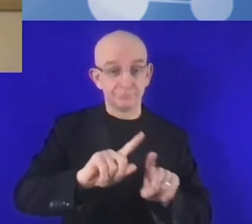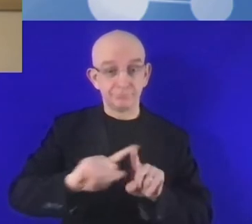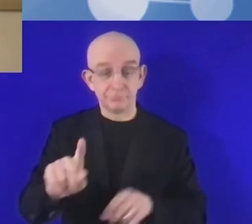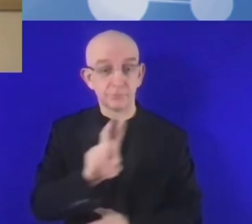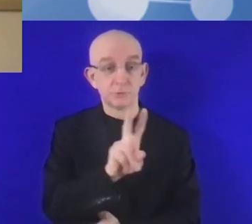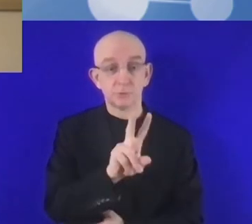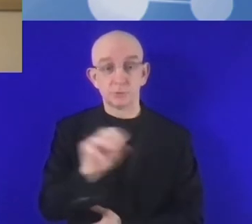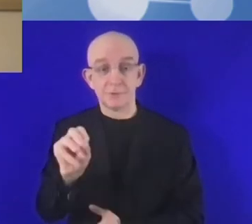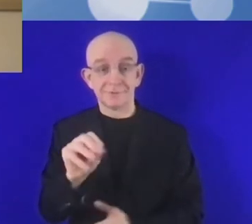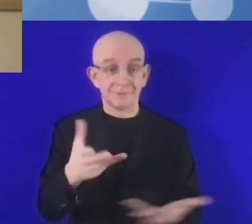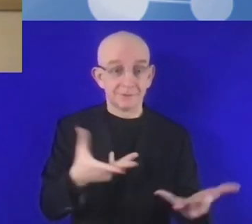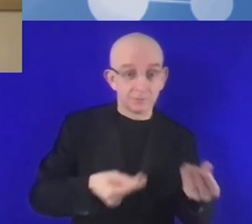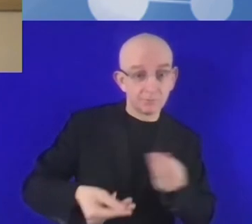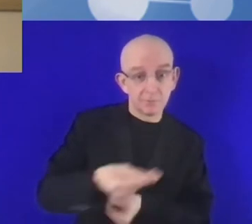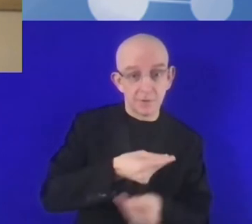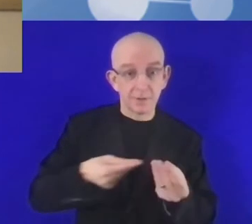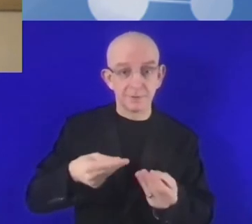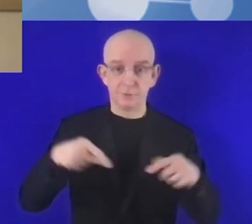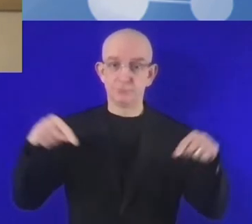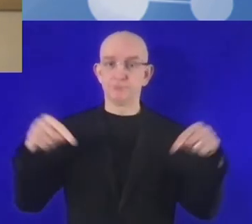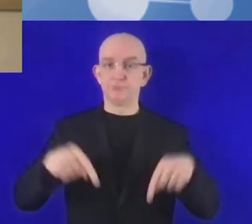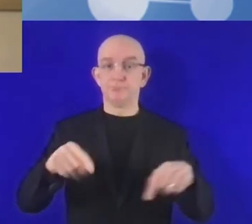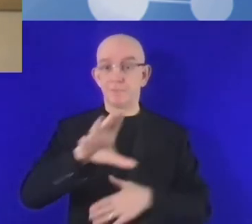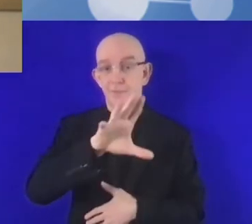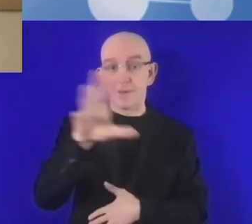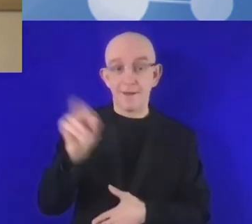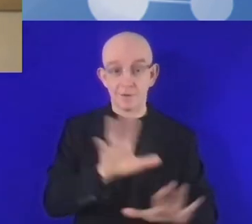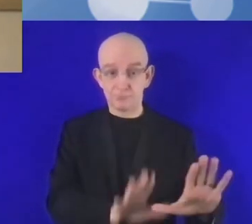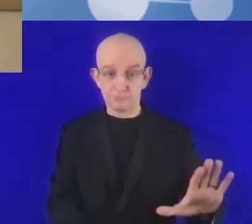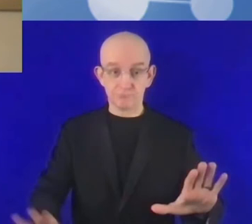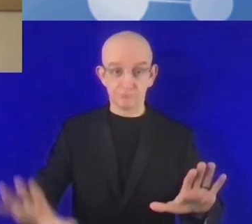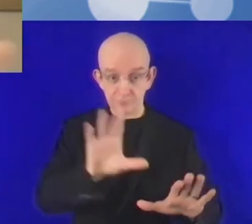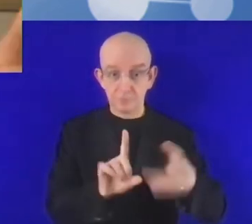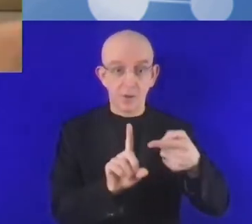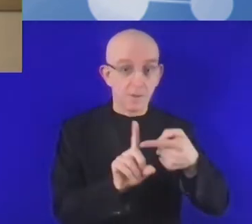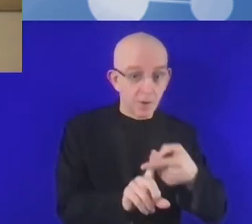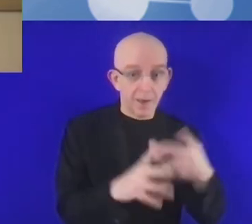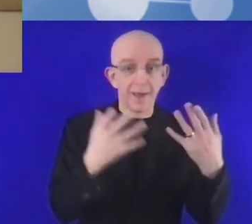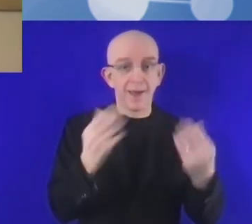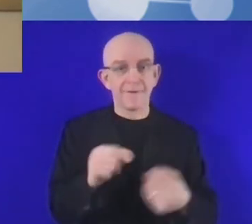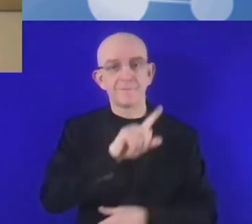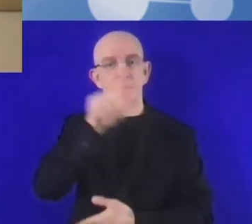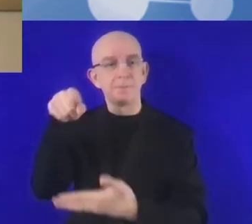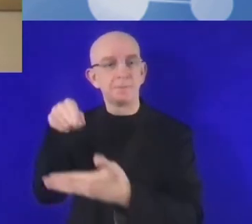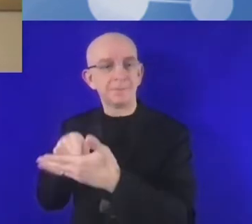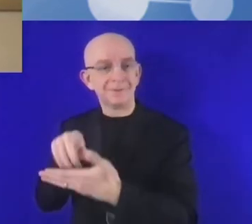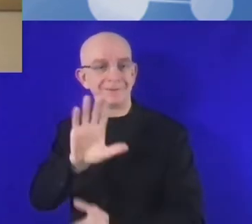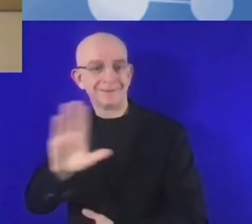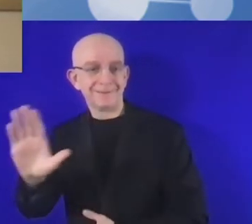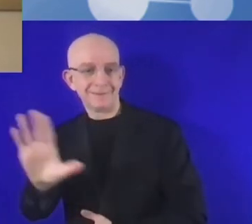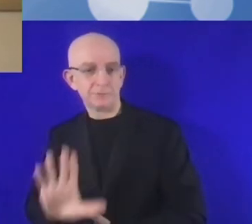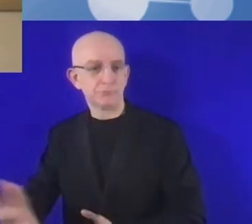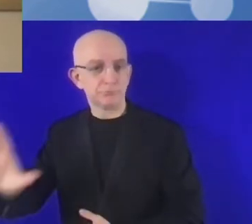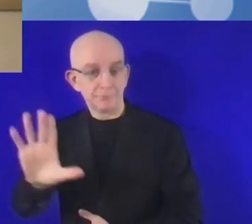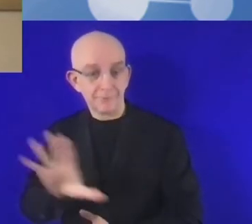mundo. En África estamos presentes en alrededor de 18